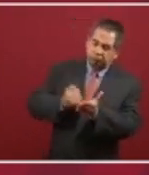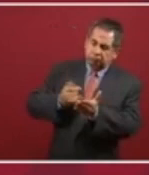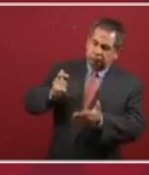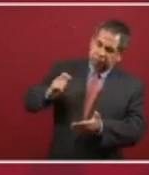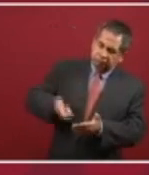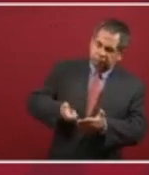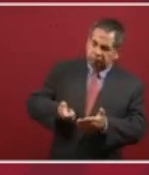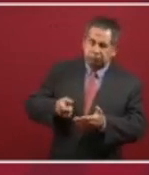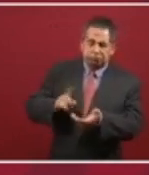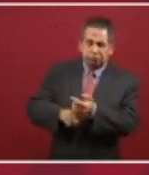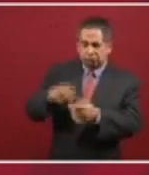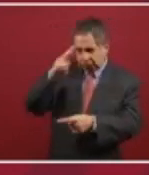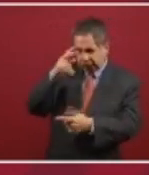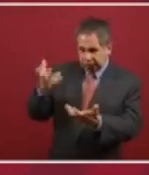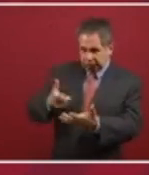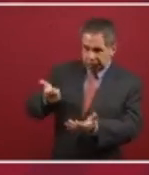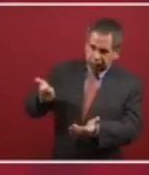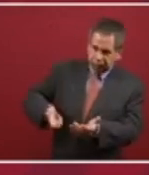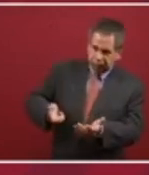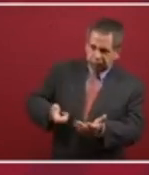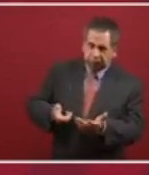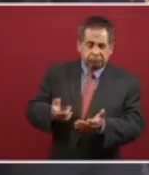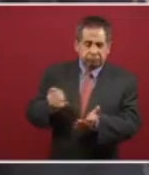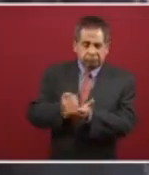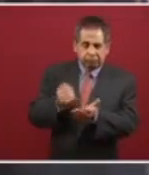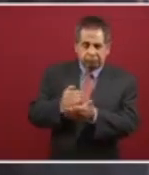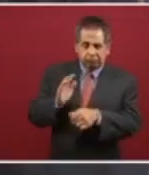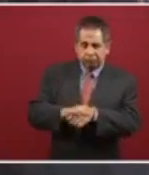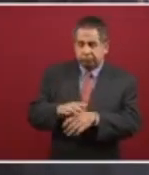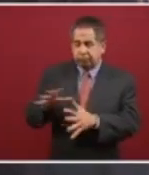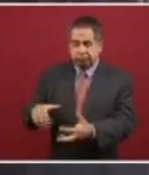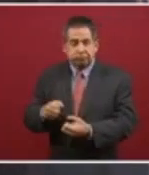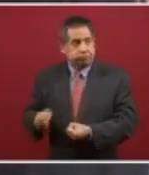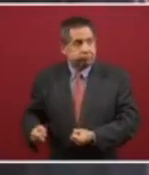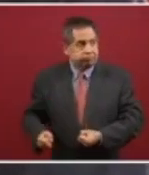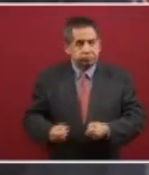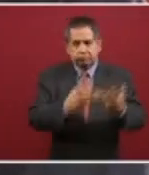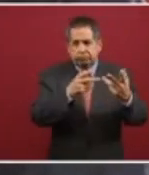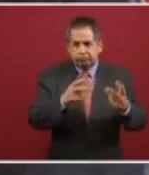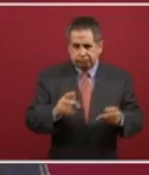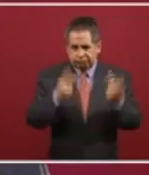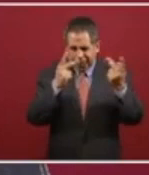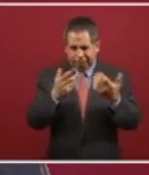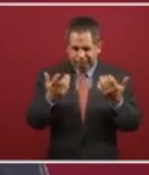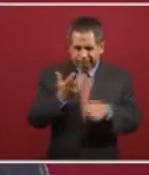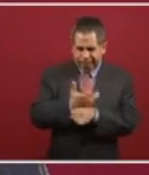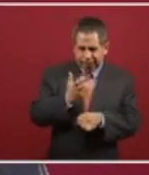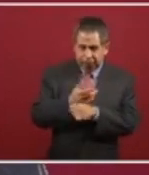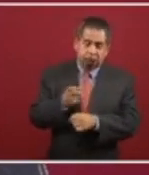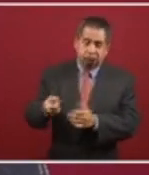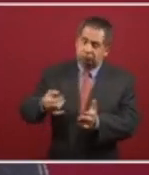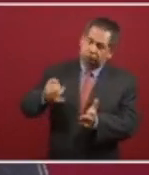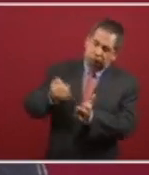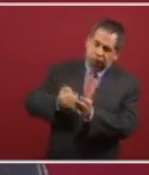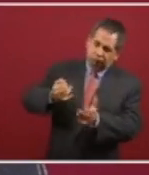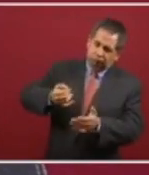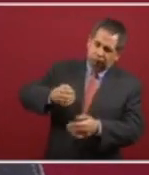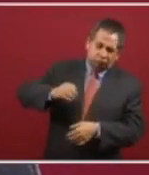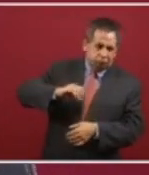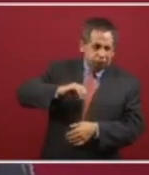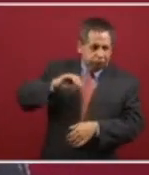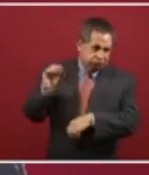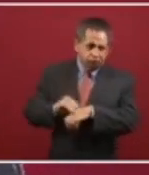que se producen en México y que se venden en Estados Unidos. Ha